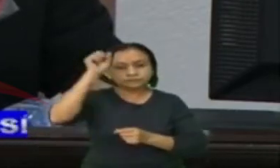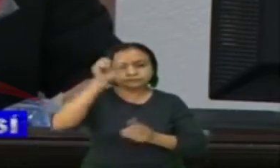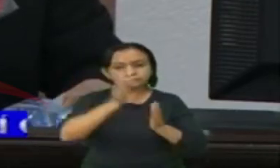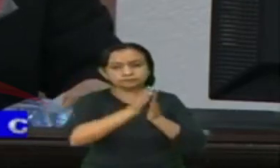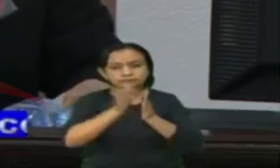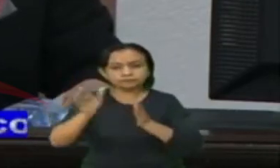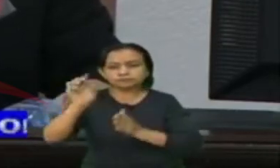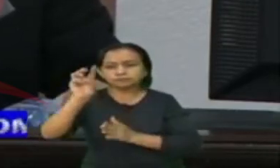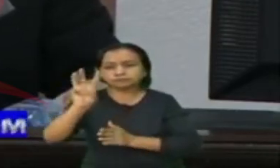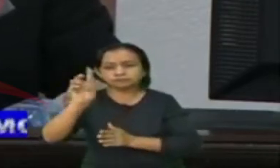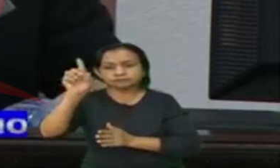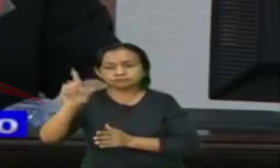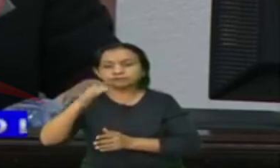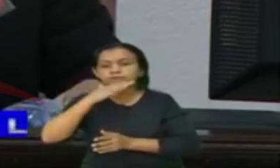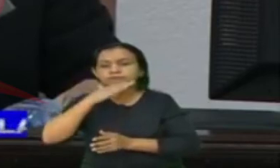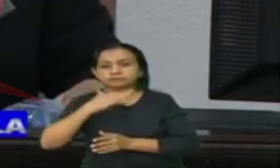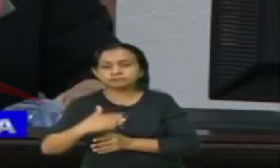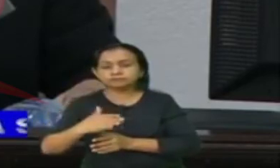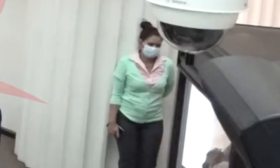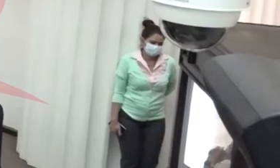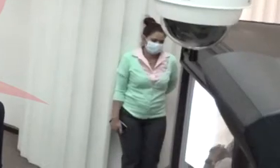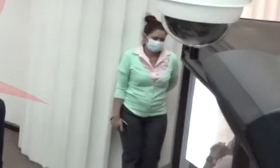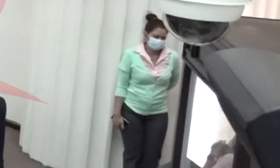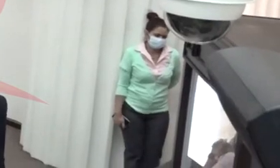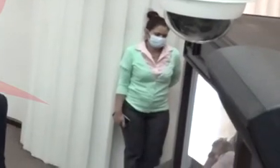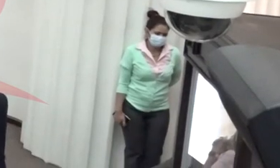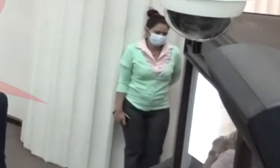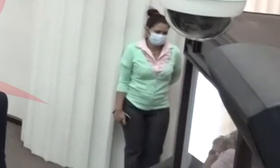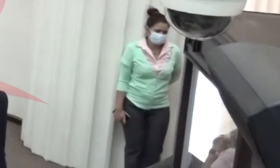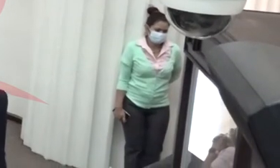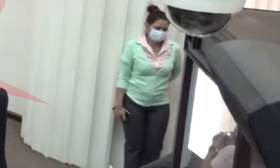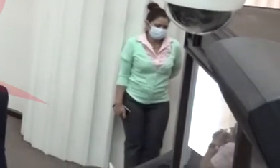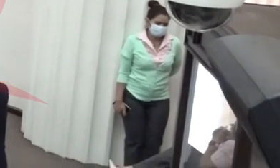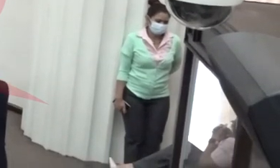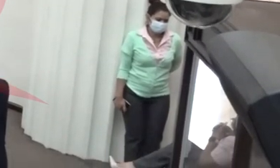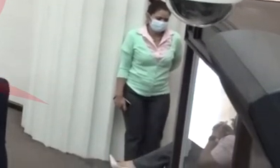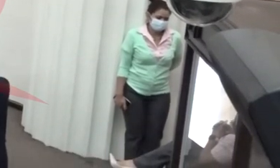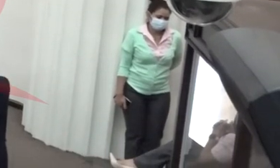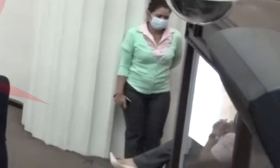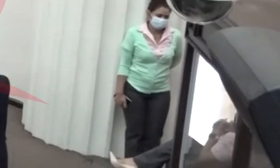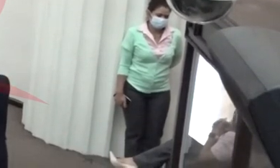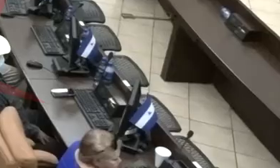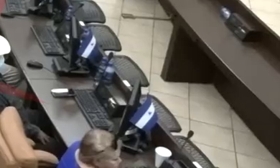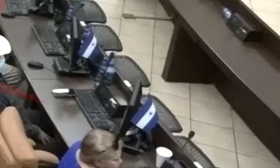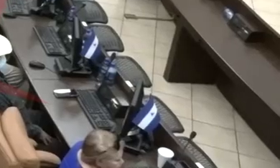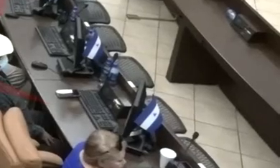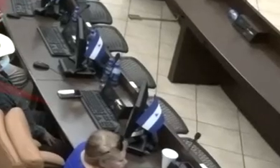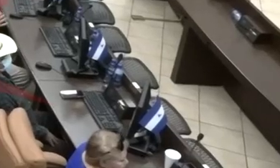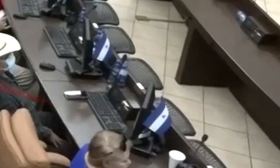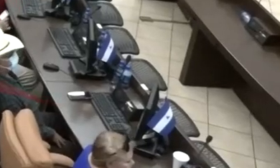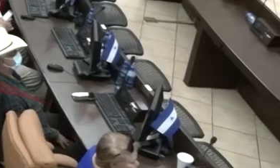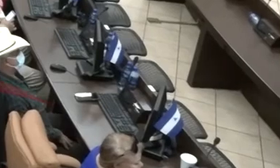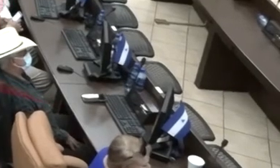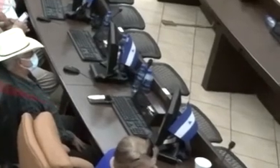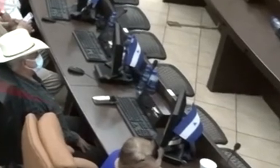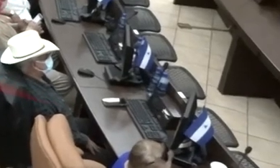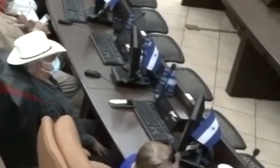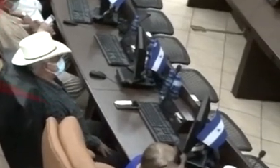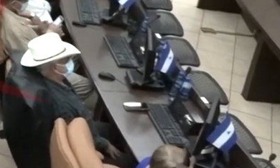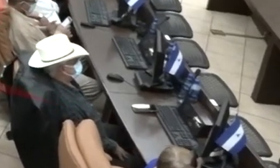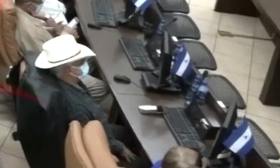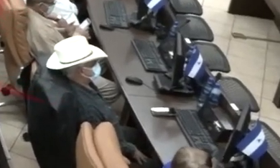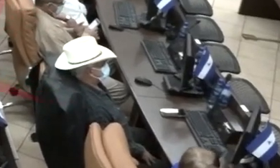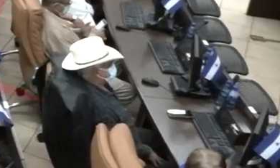al 31 de diciembre del 2020. Asimismo, se aprobó el convenio de marco para el impulso de la circulación